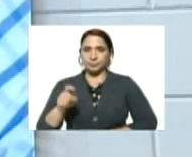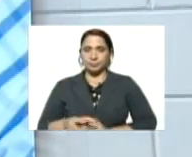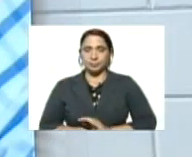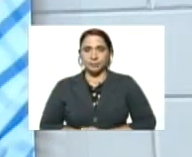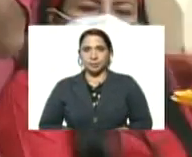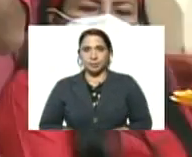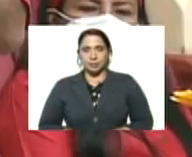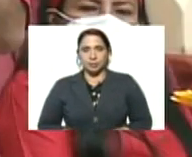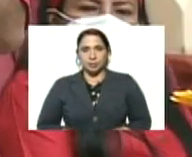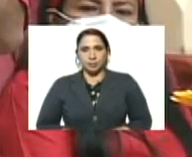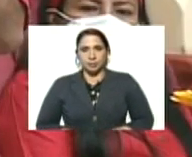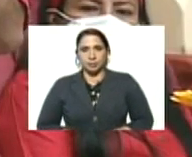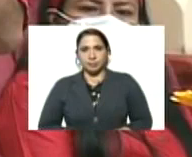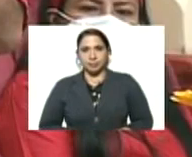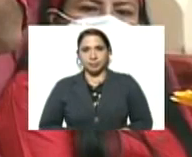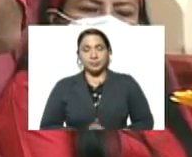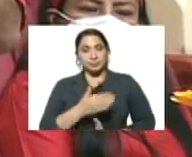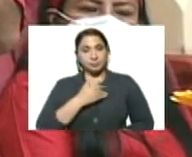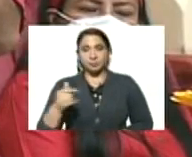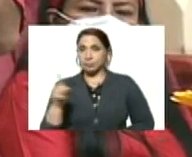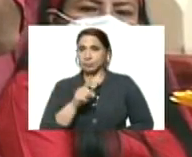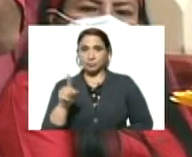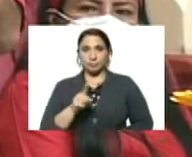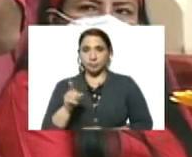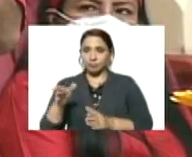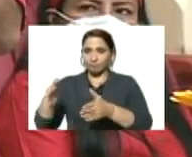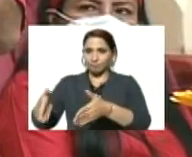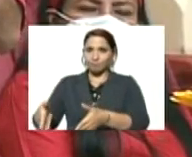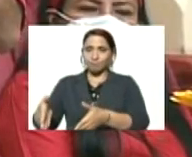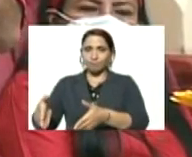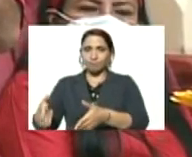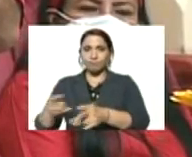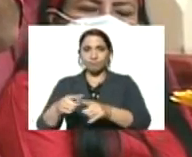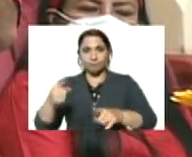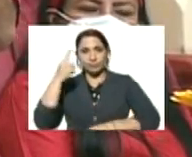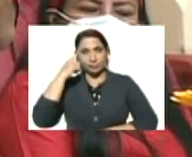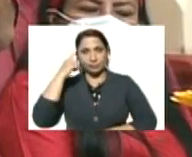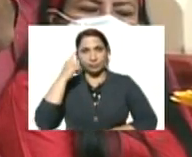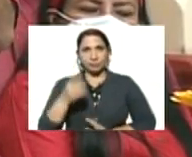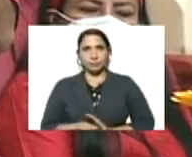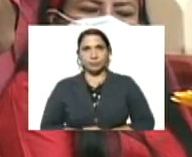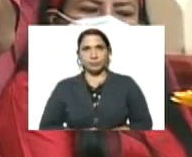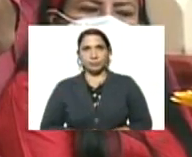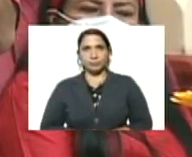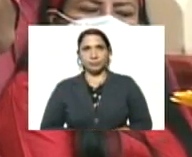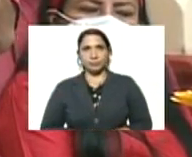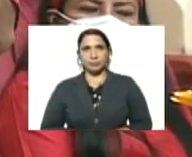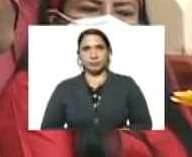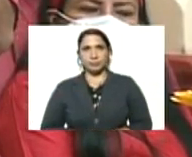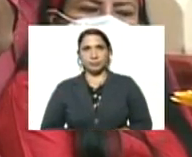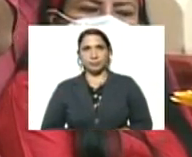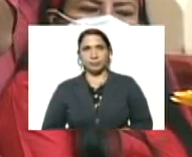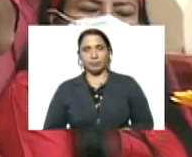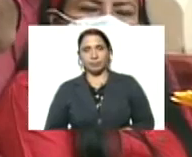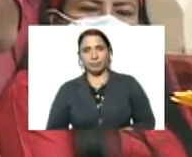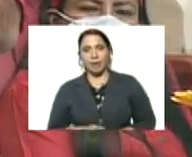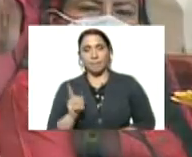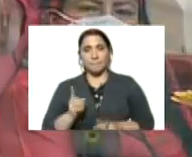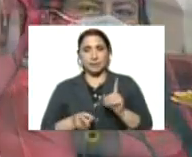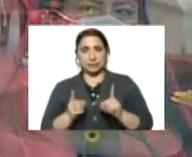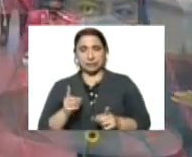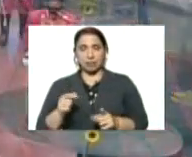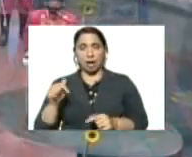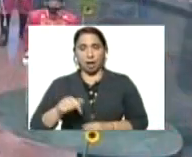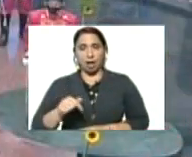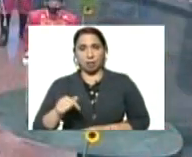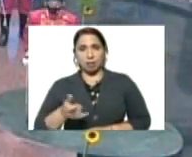Quisiéramos que no estuvieras allí, pero sabemos que a pesar de eso, de estar aquí en este